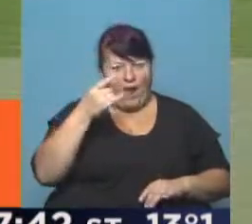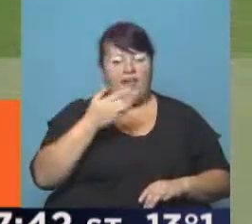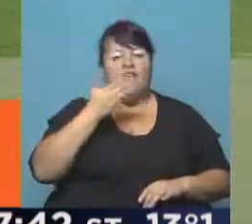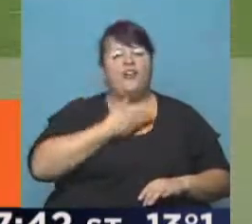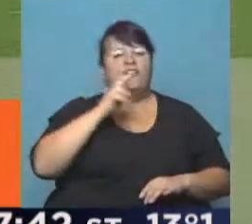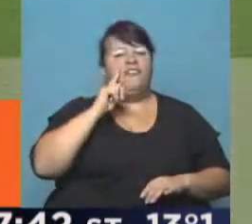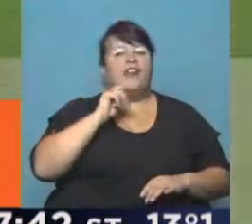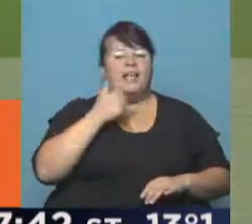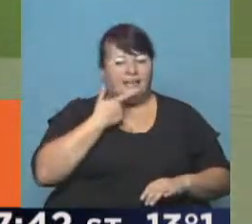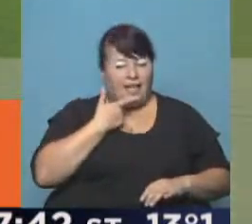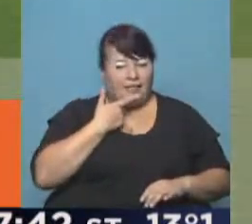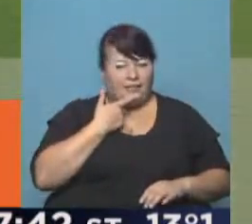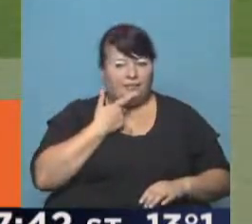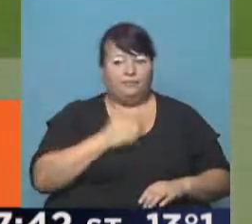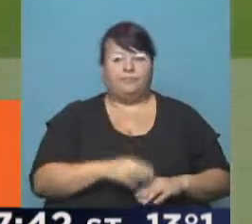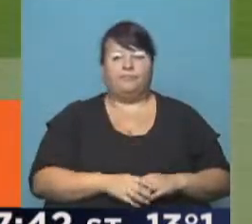Freitas.